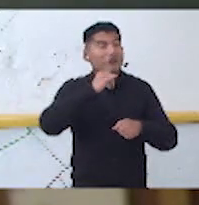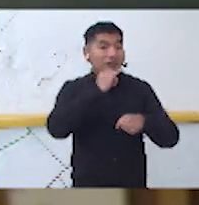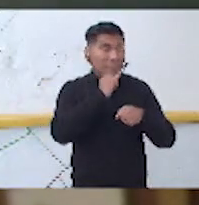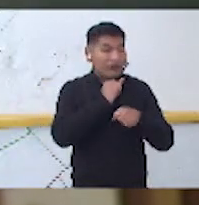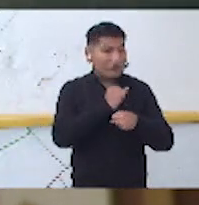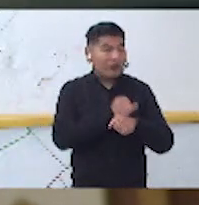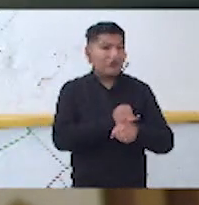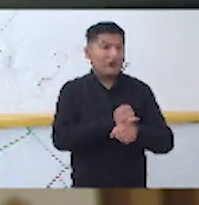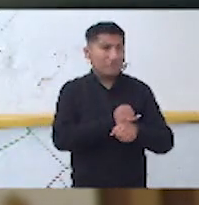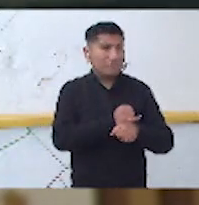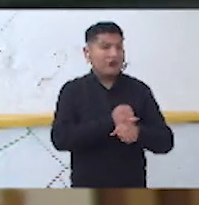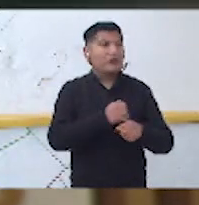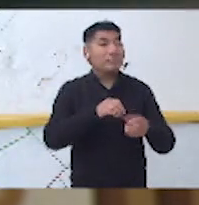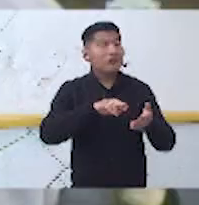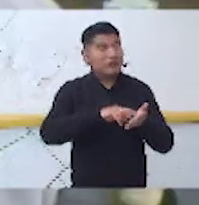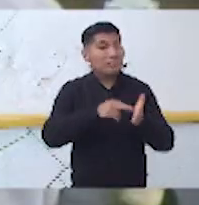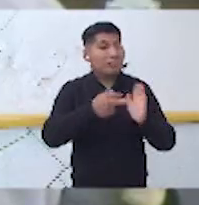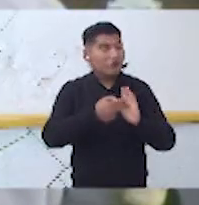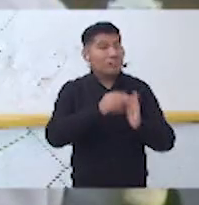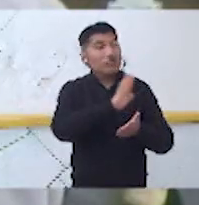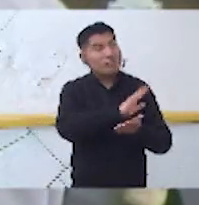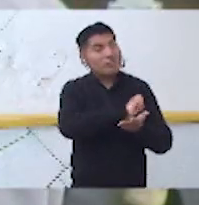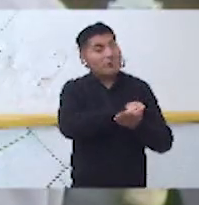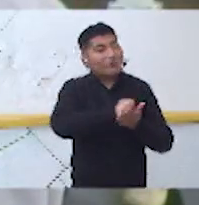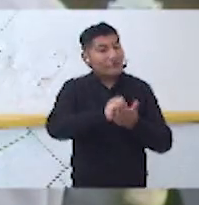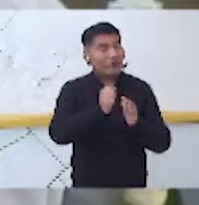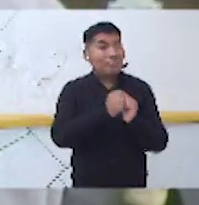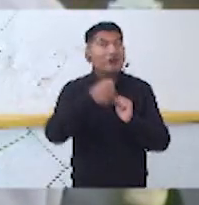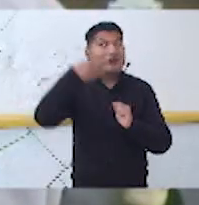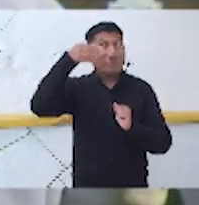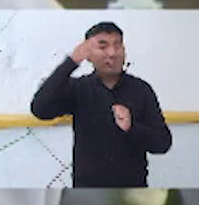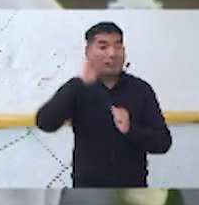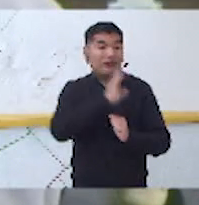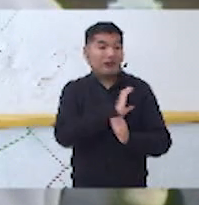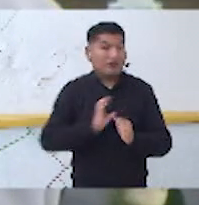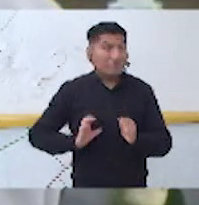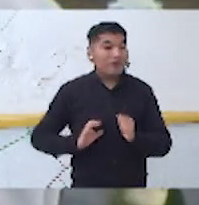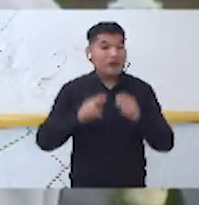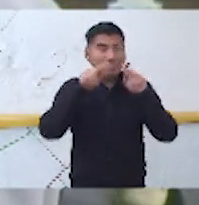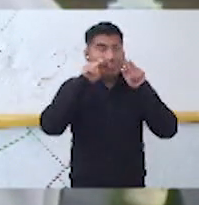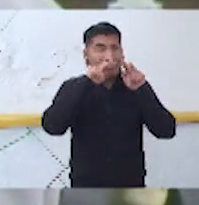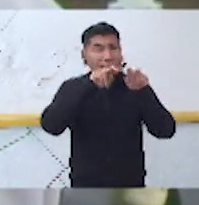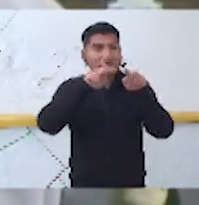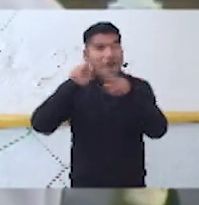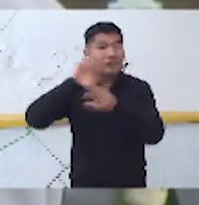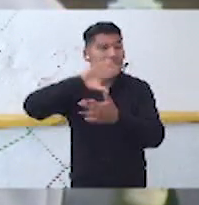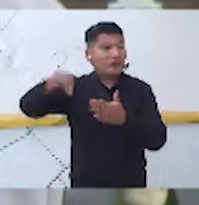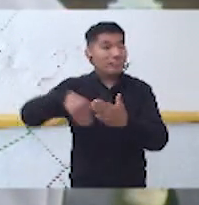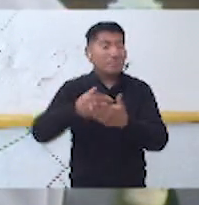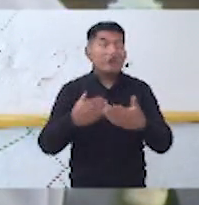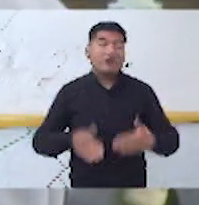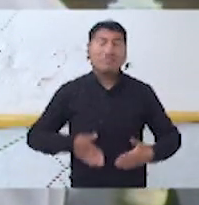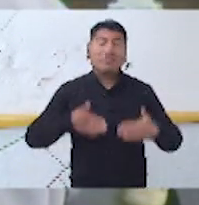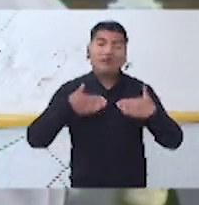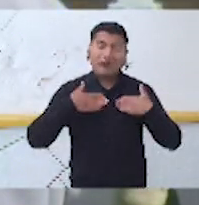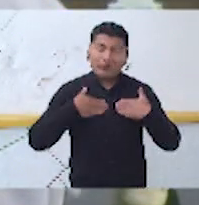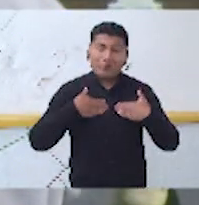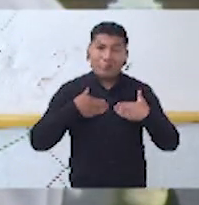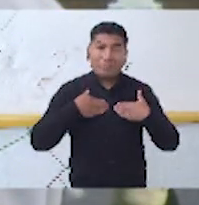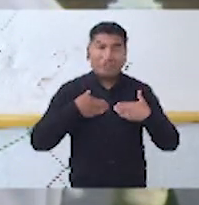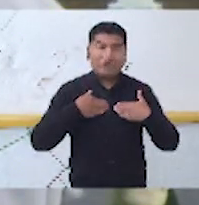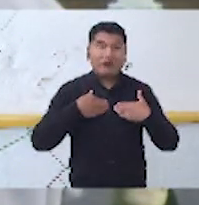Iglesia, como signo de su consagración a Cristo, observar durante toda la vida el